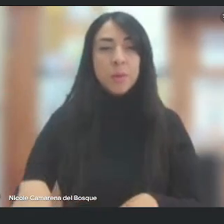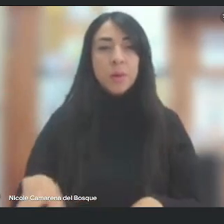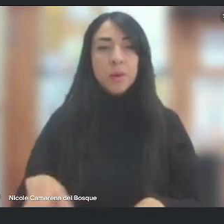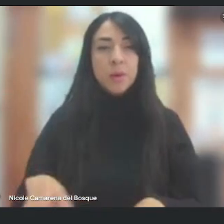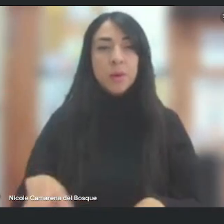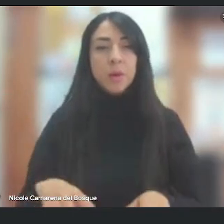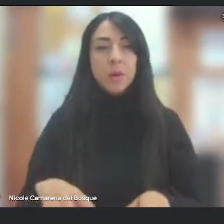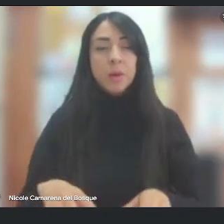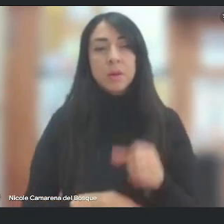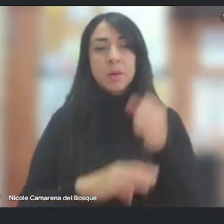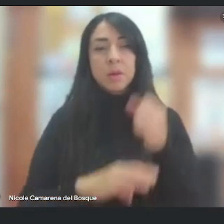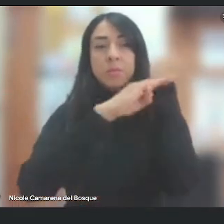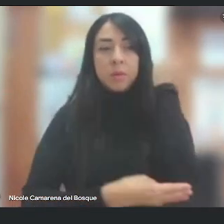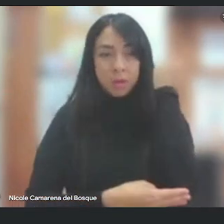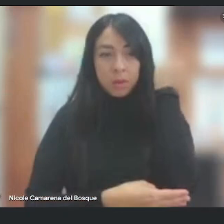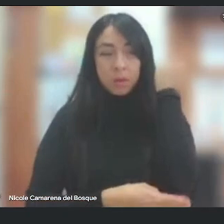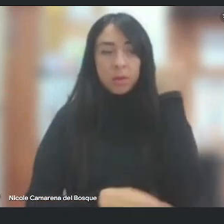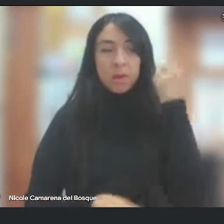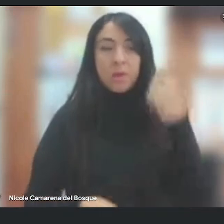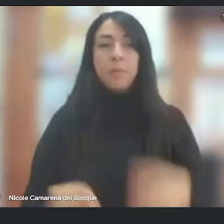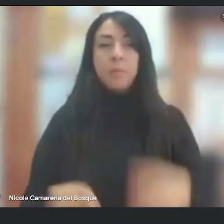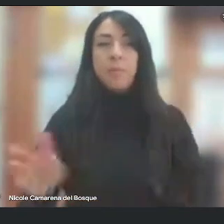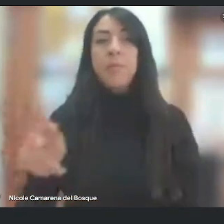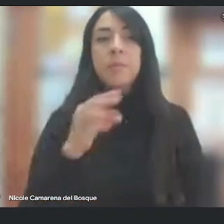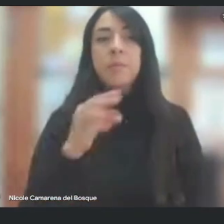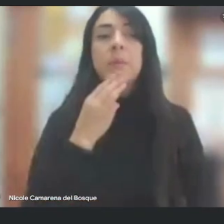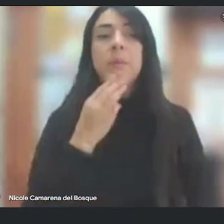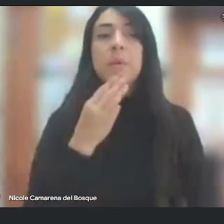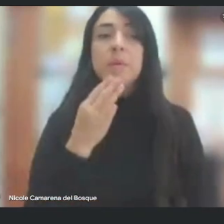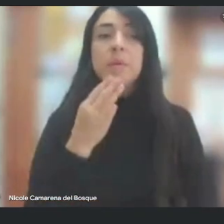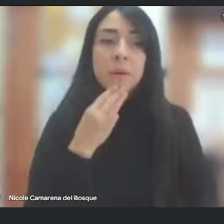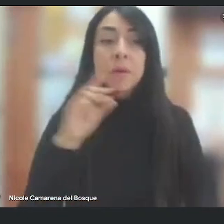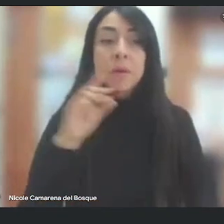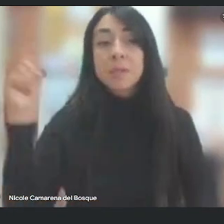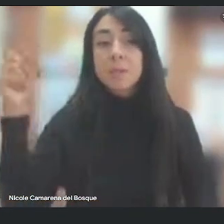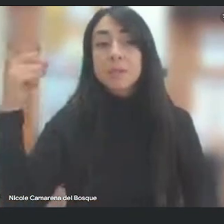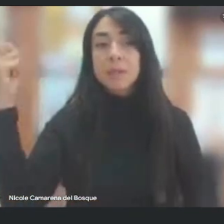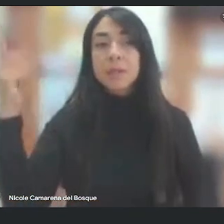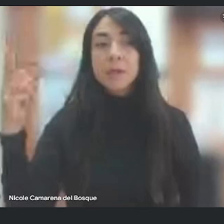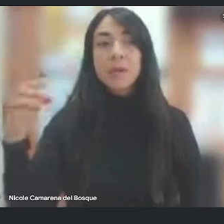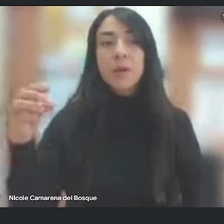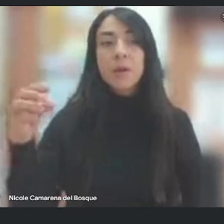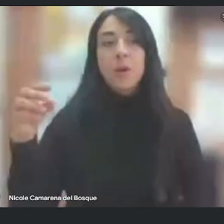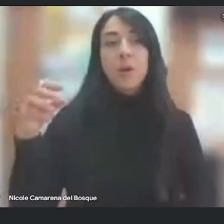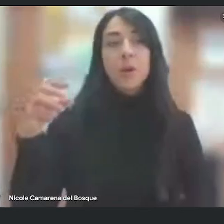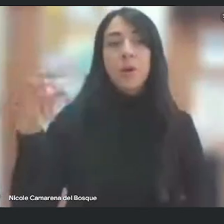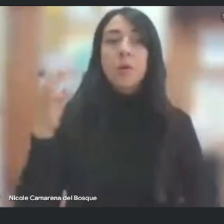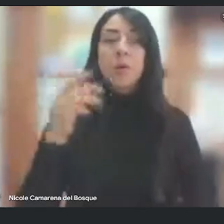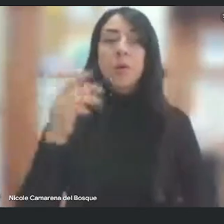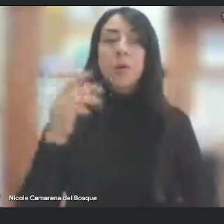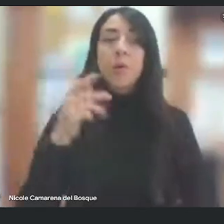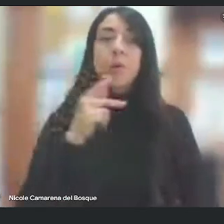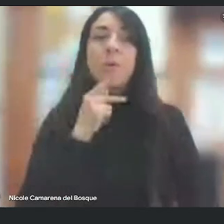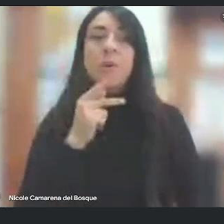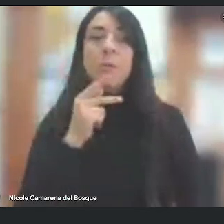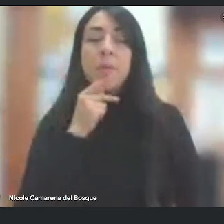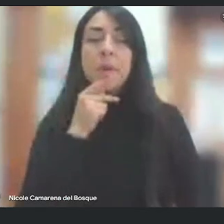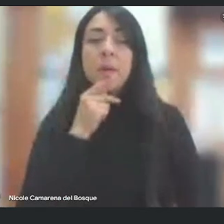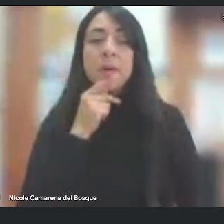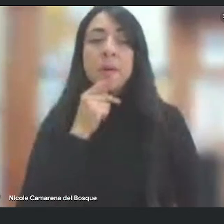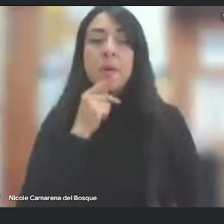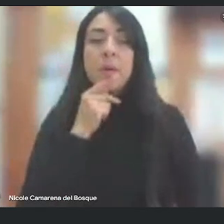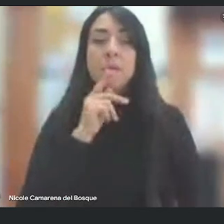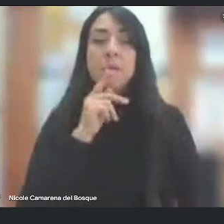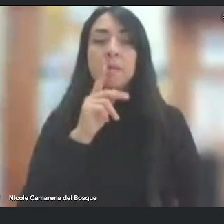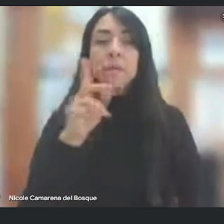poquito más a la reproducción. Estábamos hablando solamente de sexualidad, pero ahora sí lo ligamos con la reproducción. Tenemos derecho